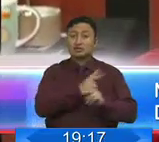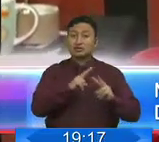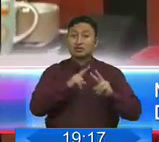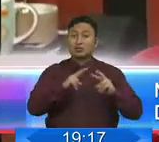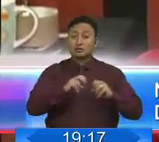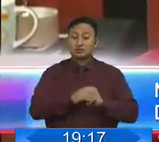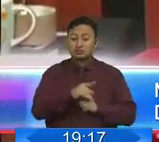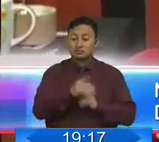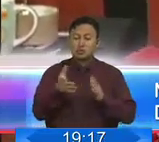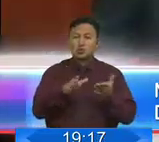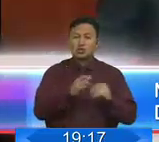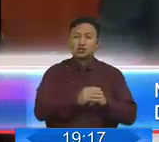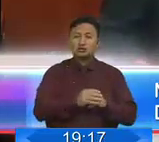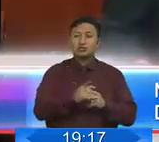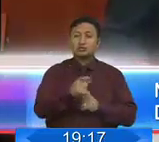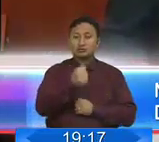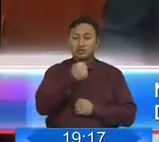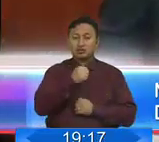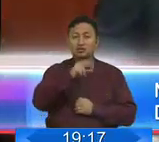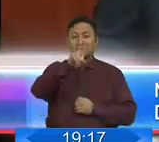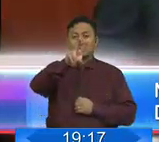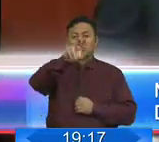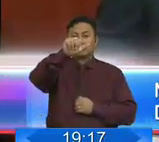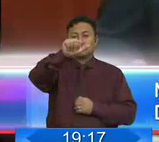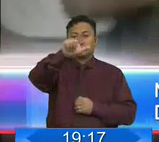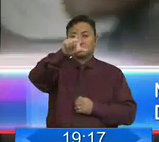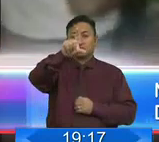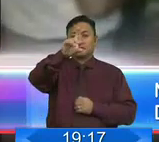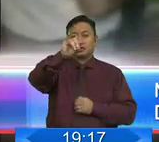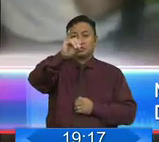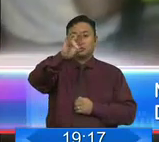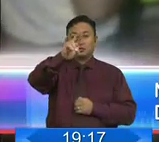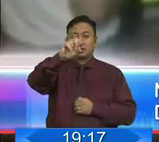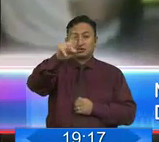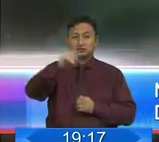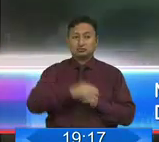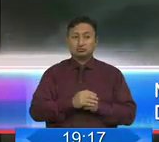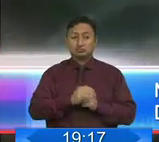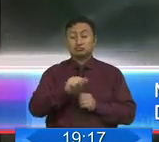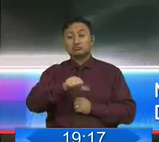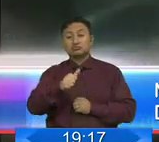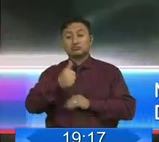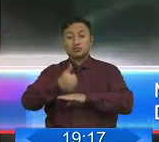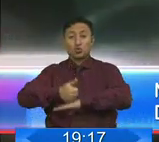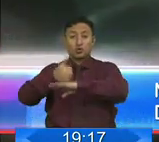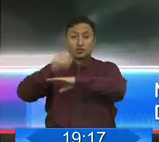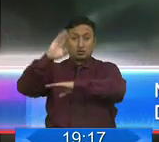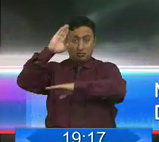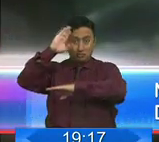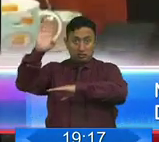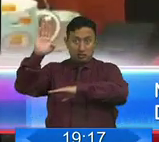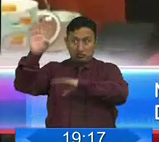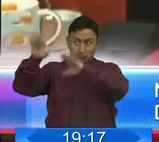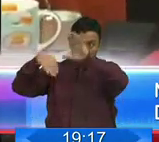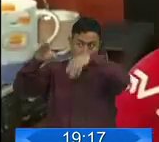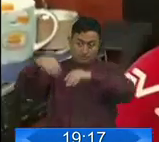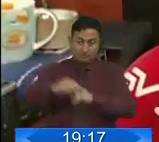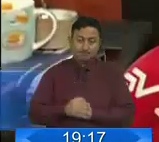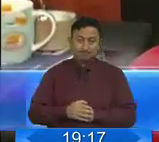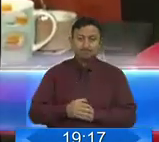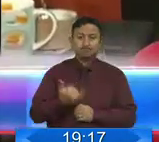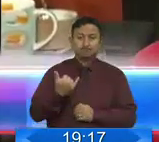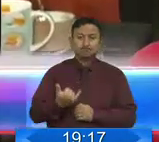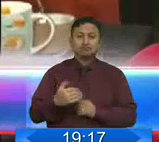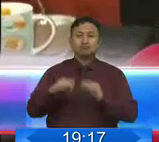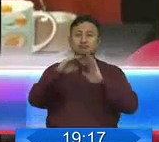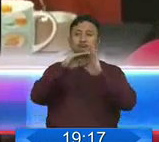conocido Fausto Valdivieso. También serán llamados a comparecer varios oficiales de la policía. Dentro de lo que es la investigación, ella ha sacado un listado de